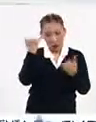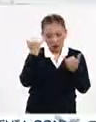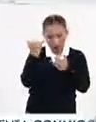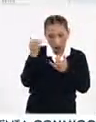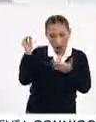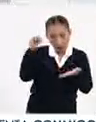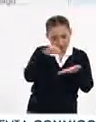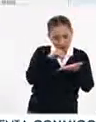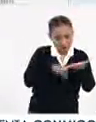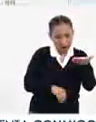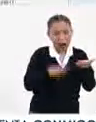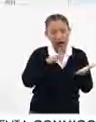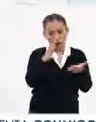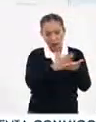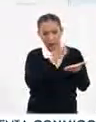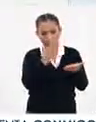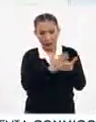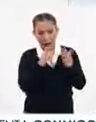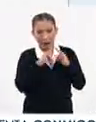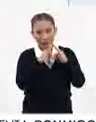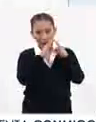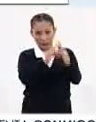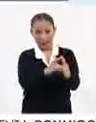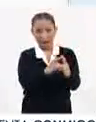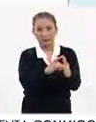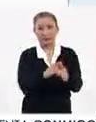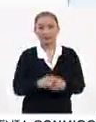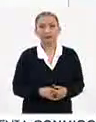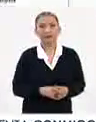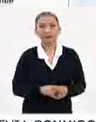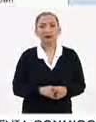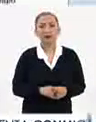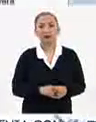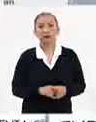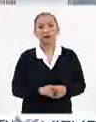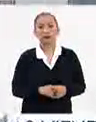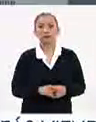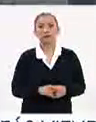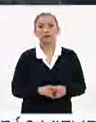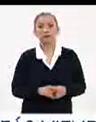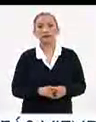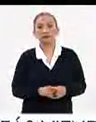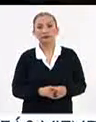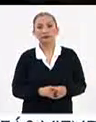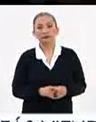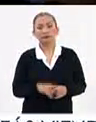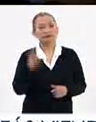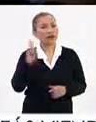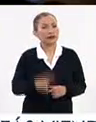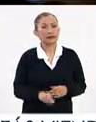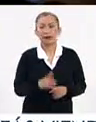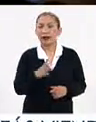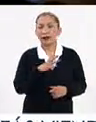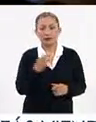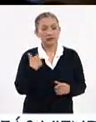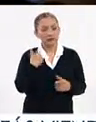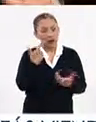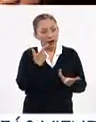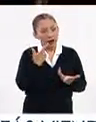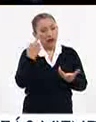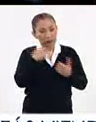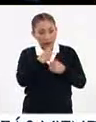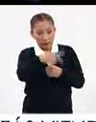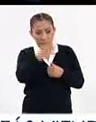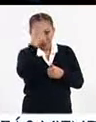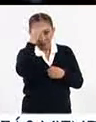lengua... Hay unas páginas en la feria, Javier, que, bueno, están conmigo y seguramente